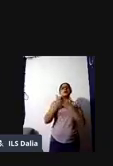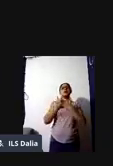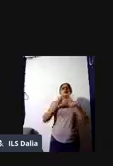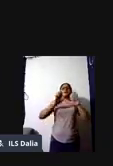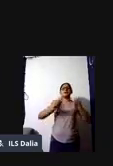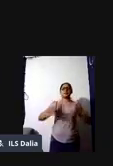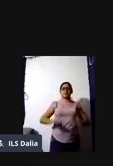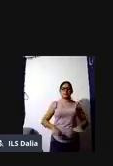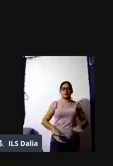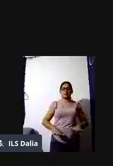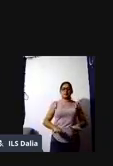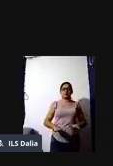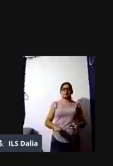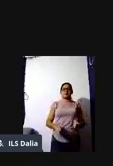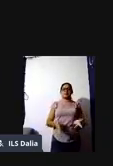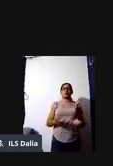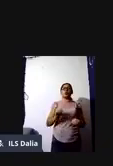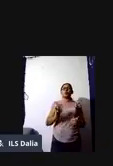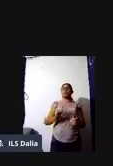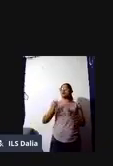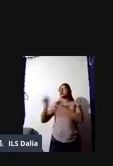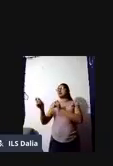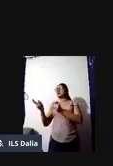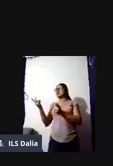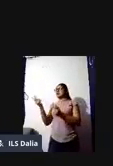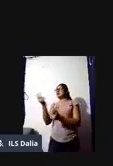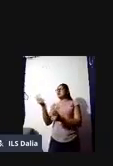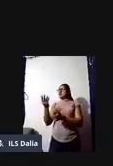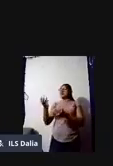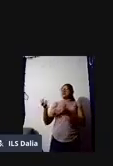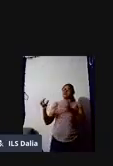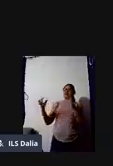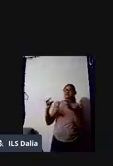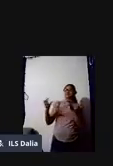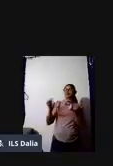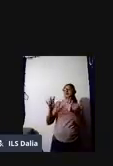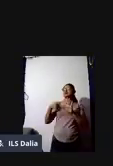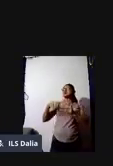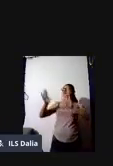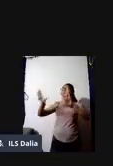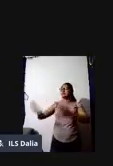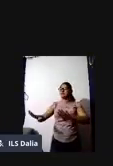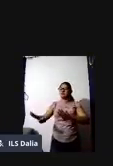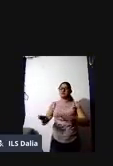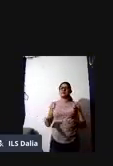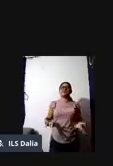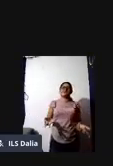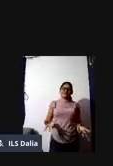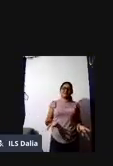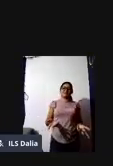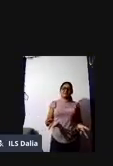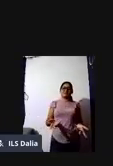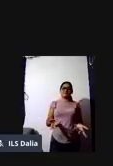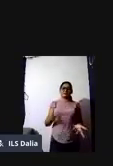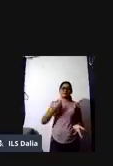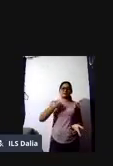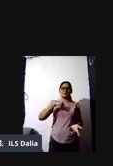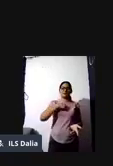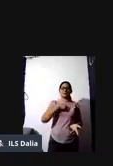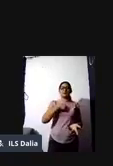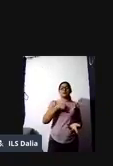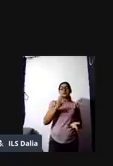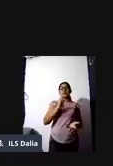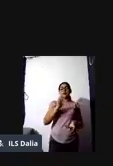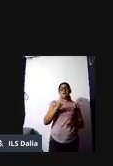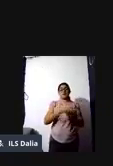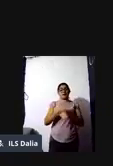es decir, podemos jugar así los roles o en su defecto hablemos con personas especialistas,